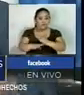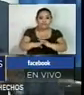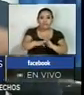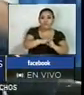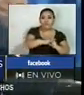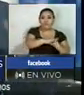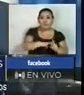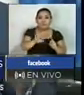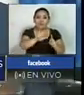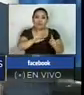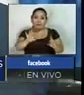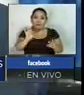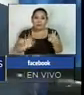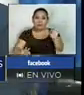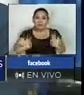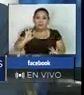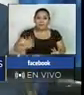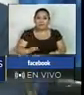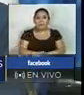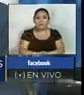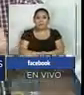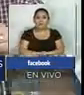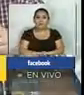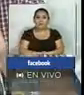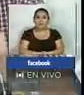para no comparecer ante la justicia.